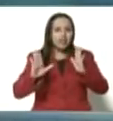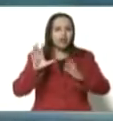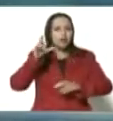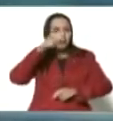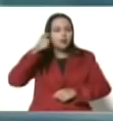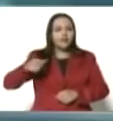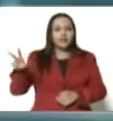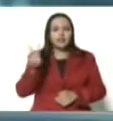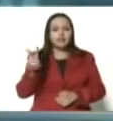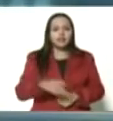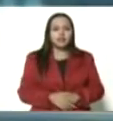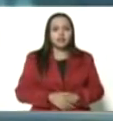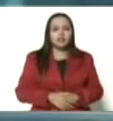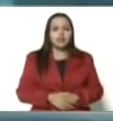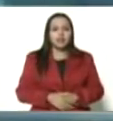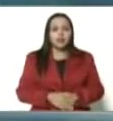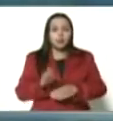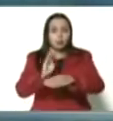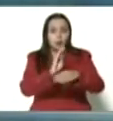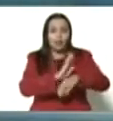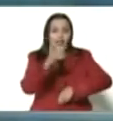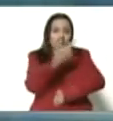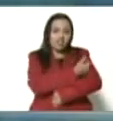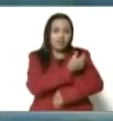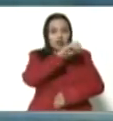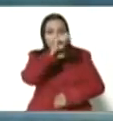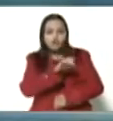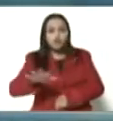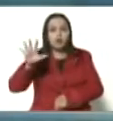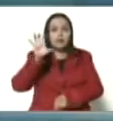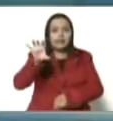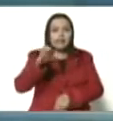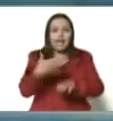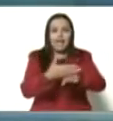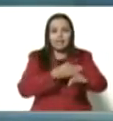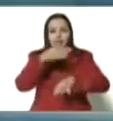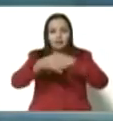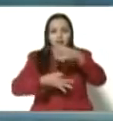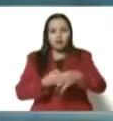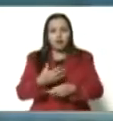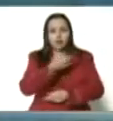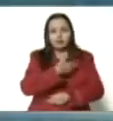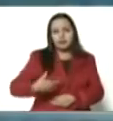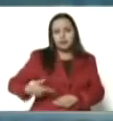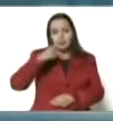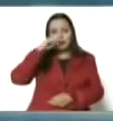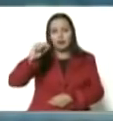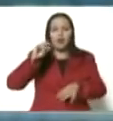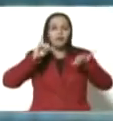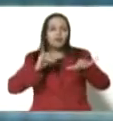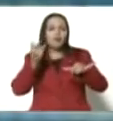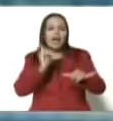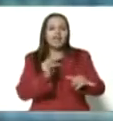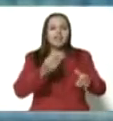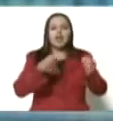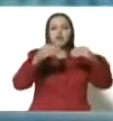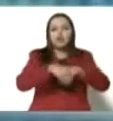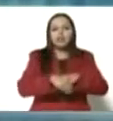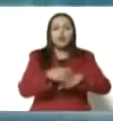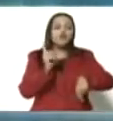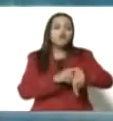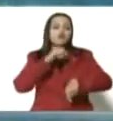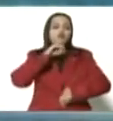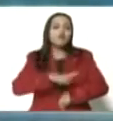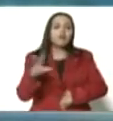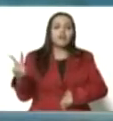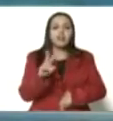venezolana, inmunizar a todo el país, ha dicho el jefe de Estado recientemente, y de esta manera se concreta, es un momento histórico para la